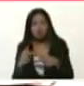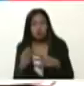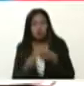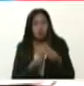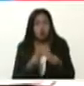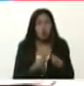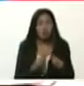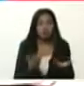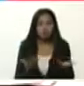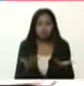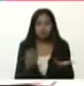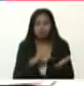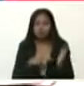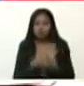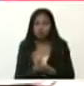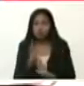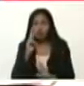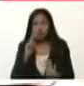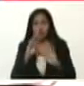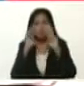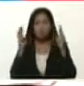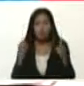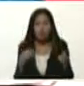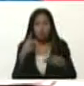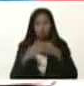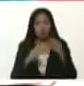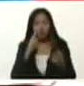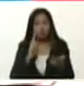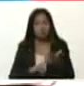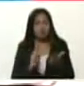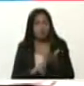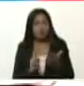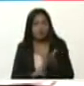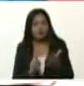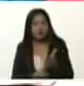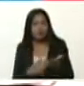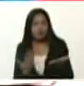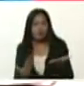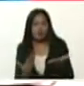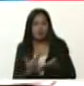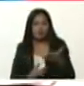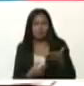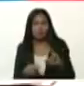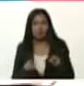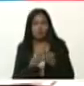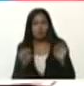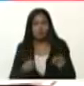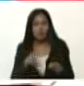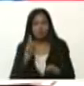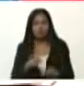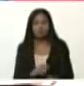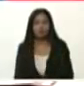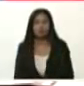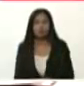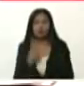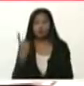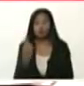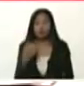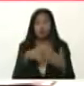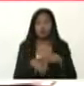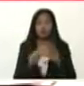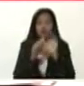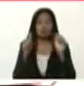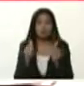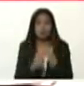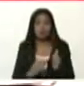produce? Tenemos que ir a un modelo productivo real, verdadero, verificable, y solo a través de un sistema